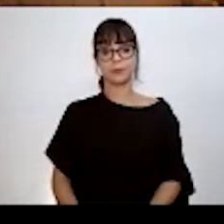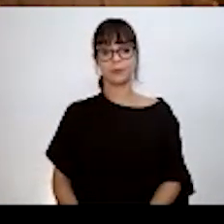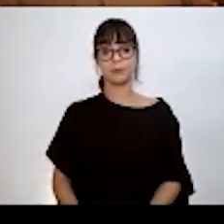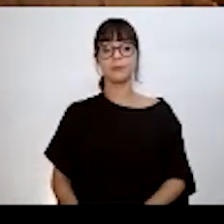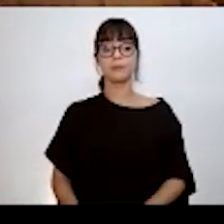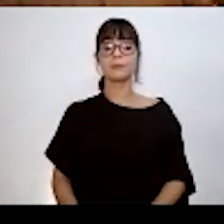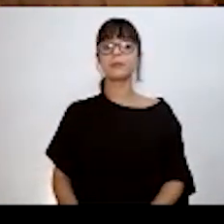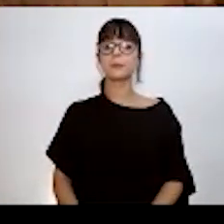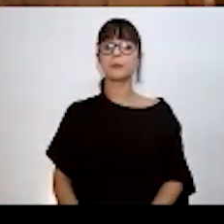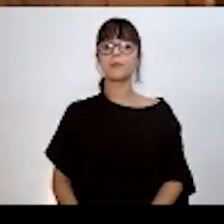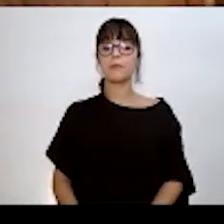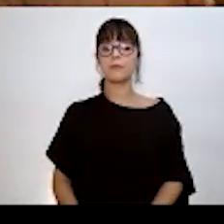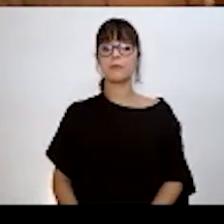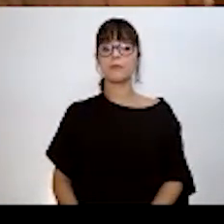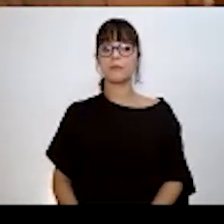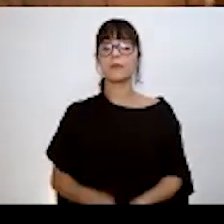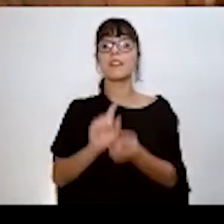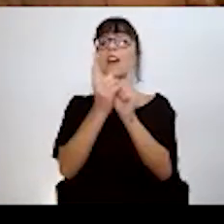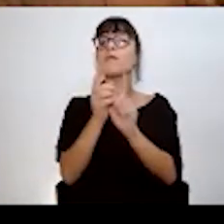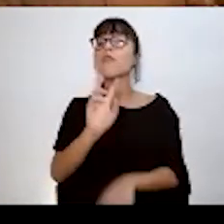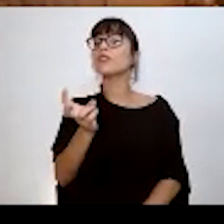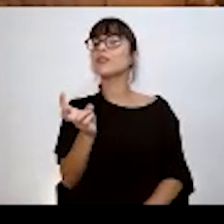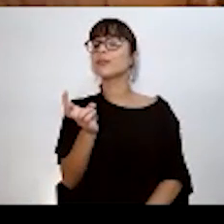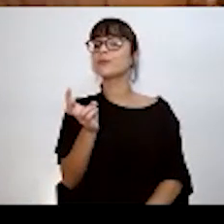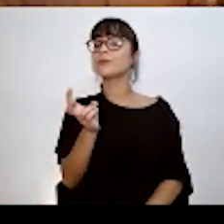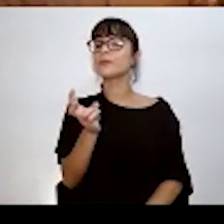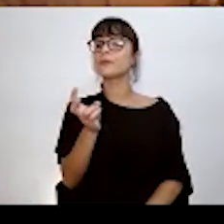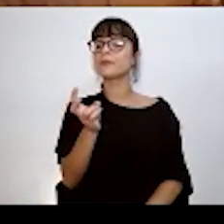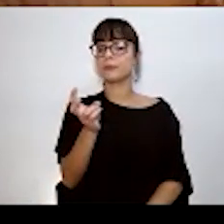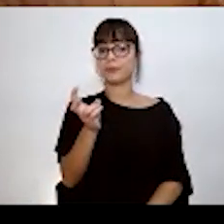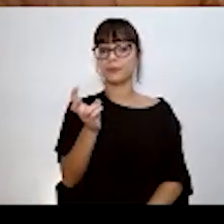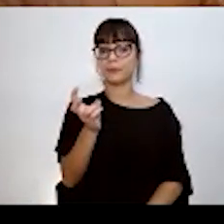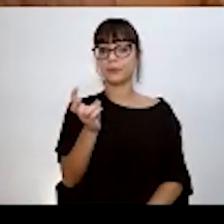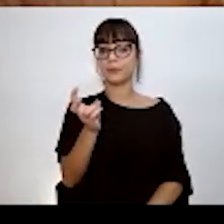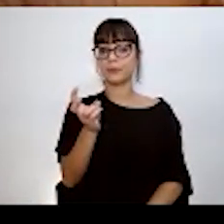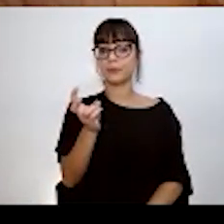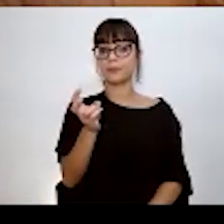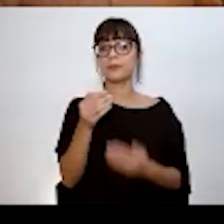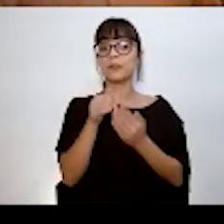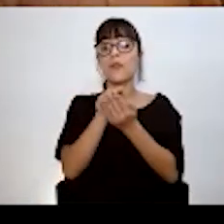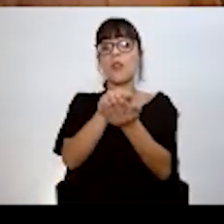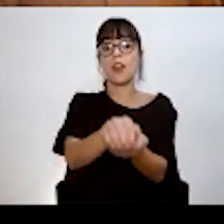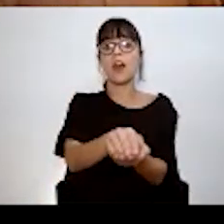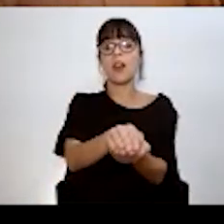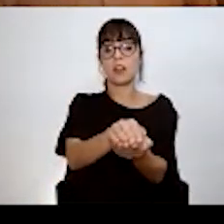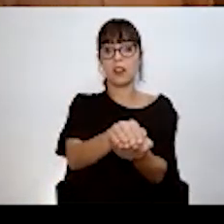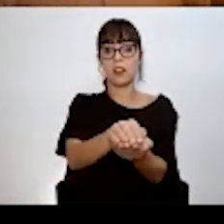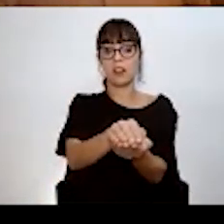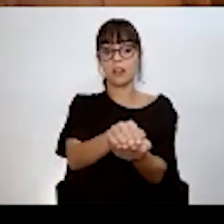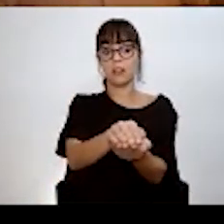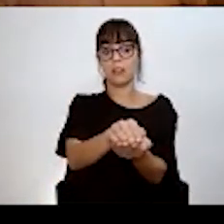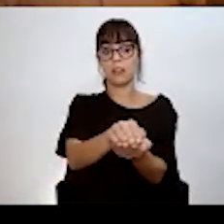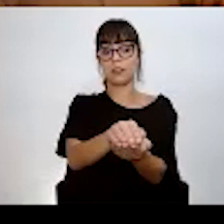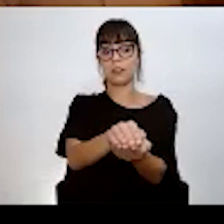cambio? Pues nos encontramos con otra novedad, con cambios también en el registro funerario, con la aparición, de forma